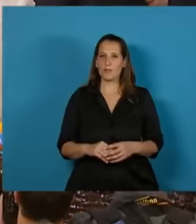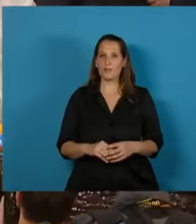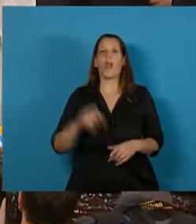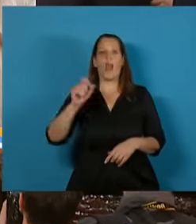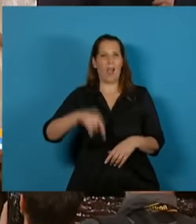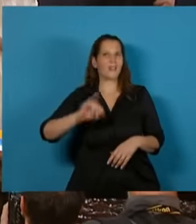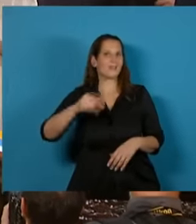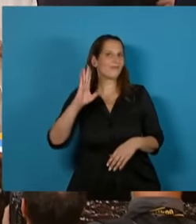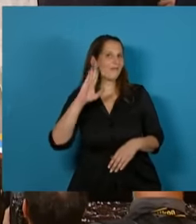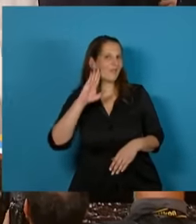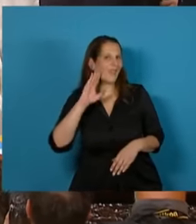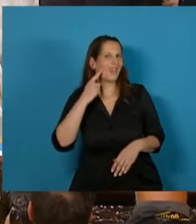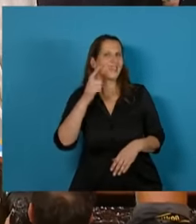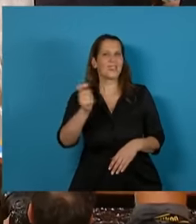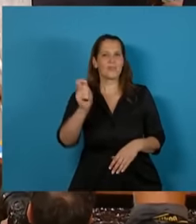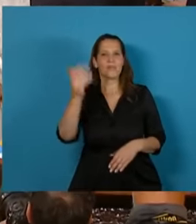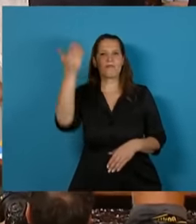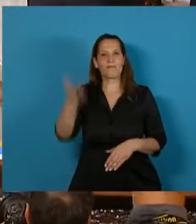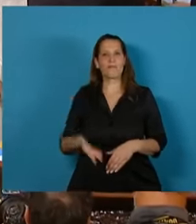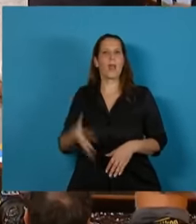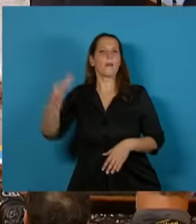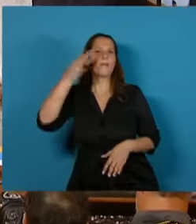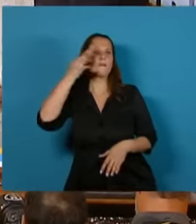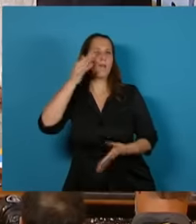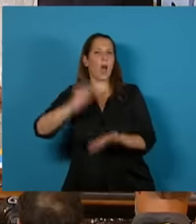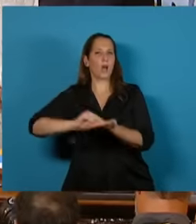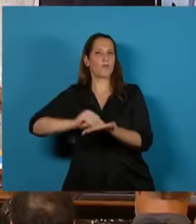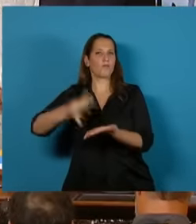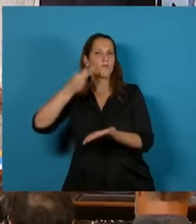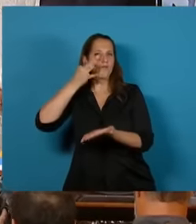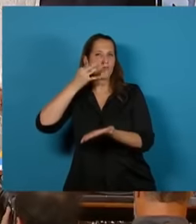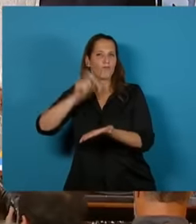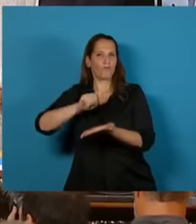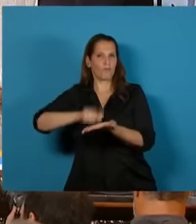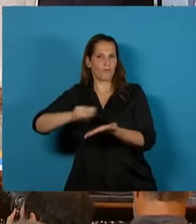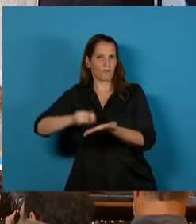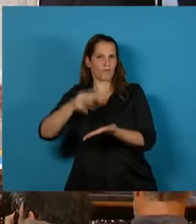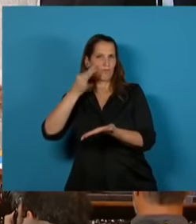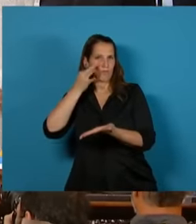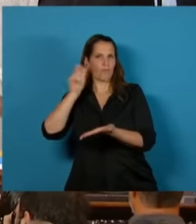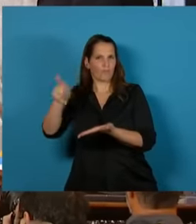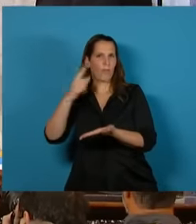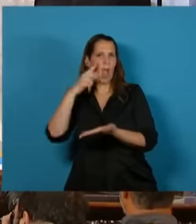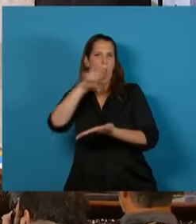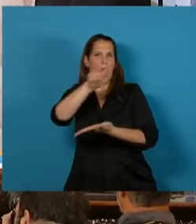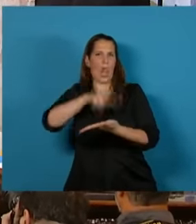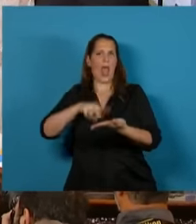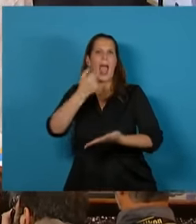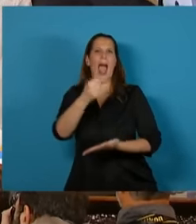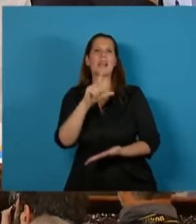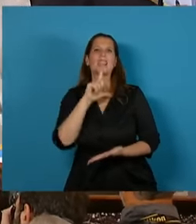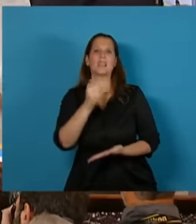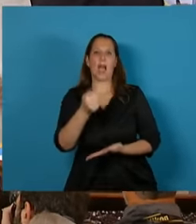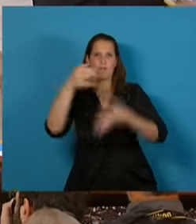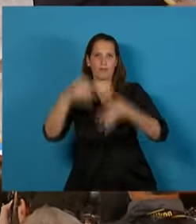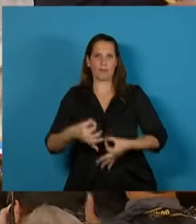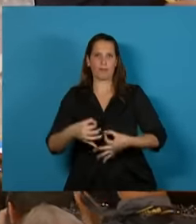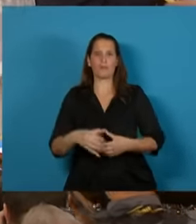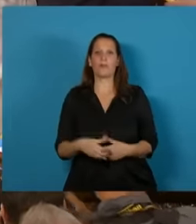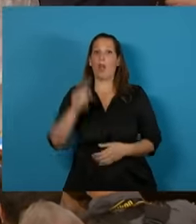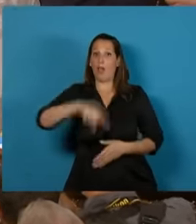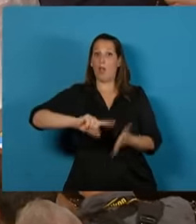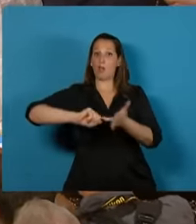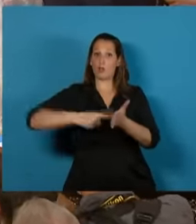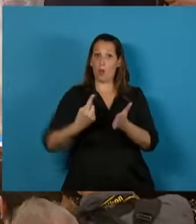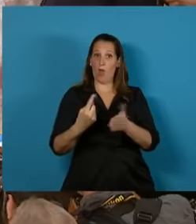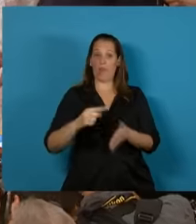Vamos a escuchar a la escribana que será la encargada entonces de dar lectura al acta correspondiente. En la ciudad de